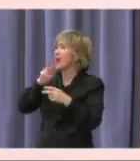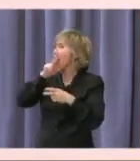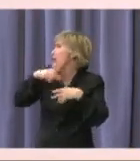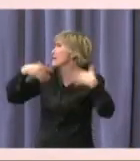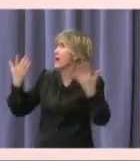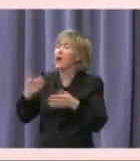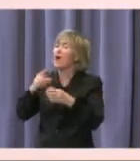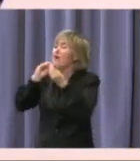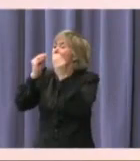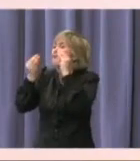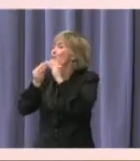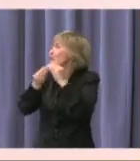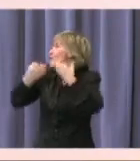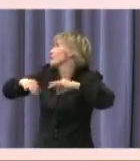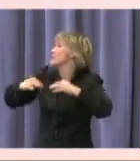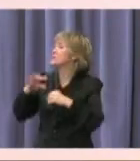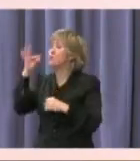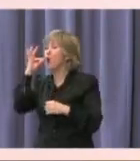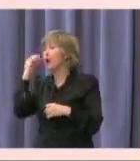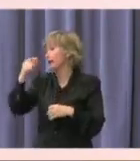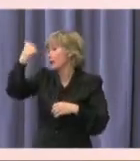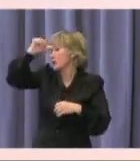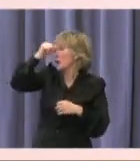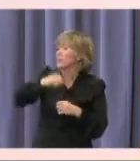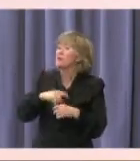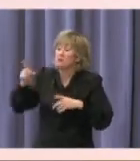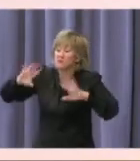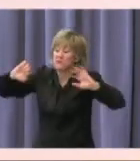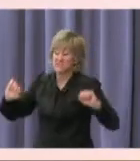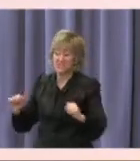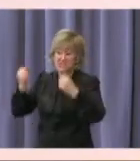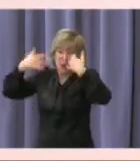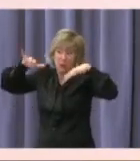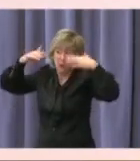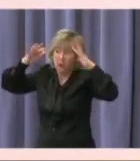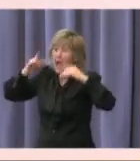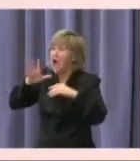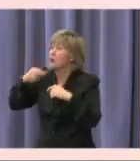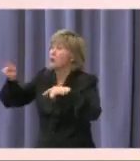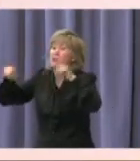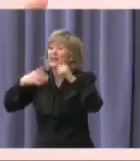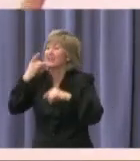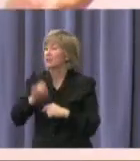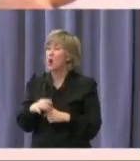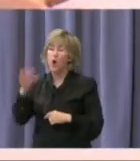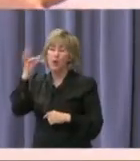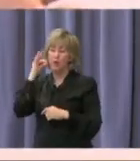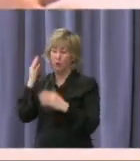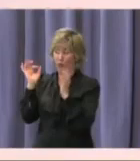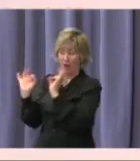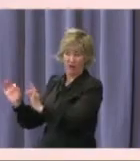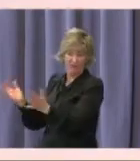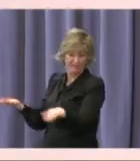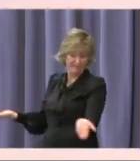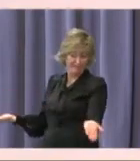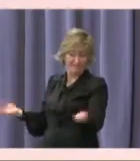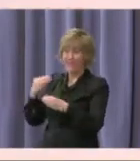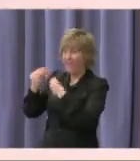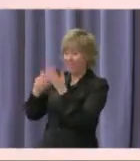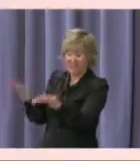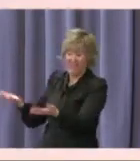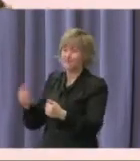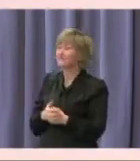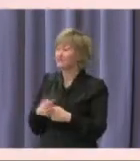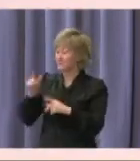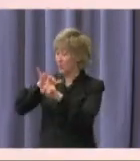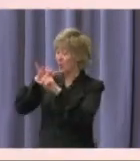alegres, mujeres y hombres, y sálvese quien pueda, ¿vale? Lo de mujer tenía que ser, que en el